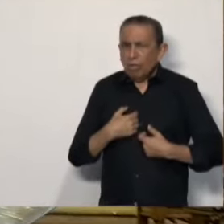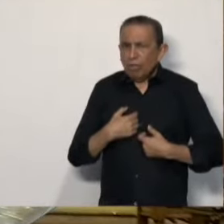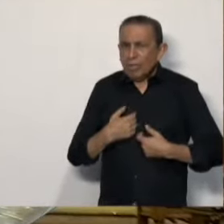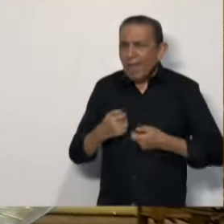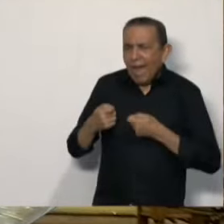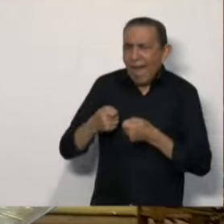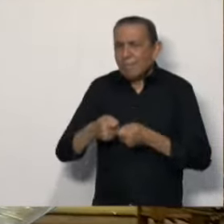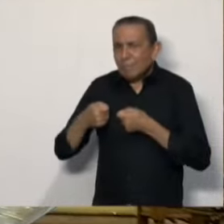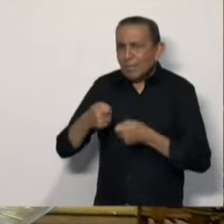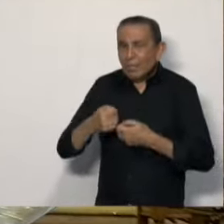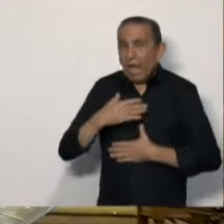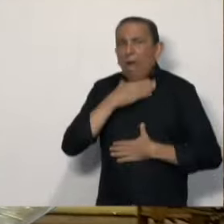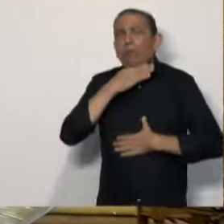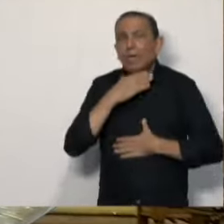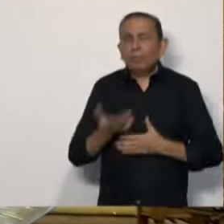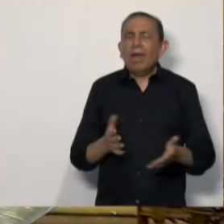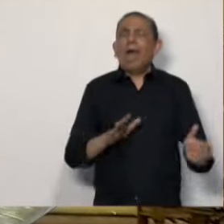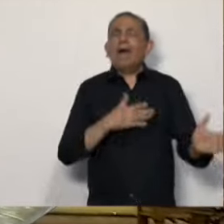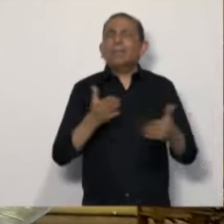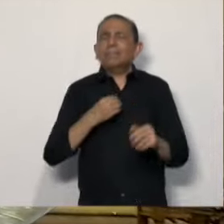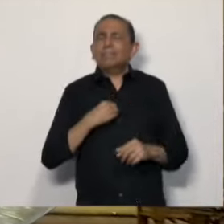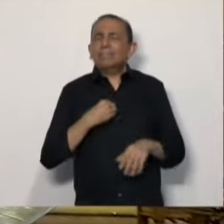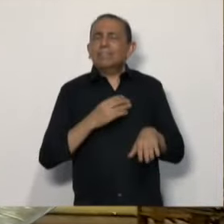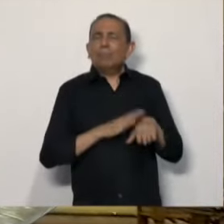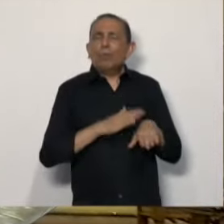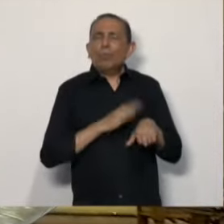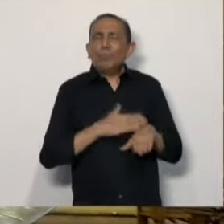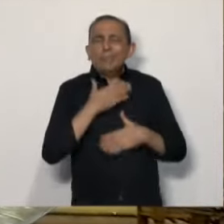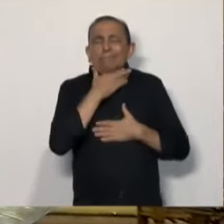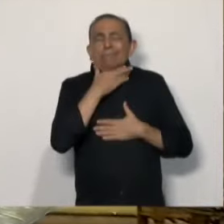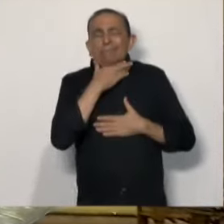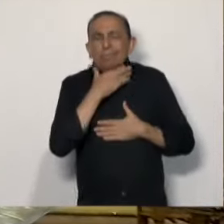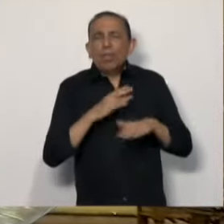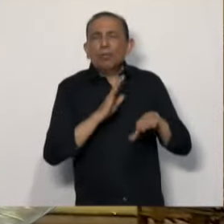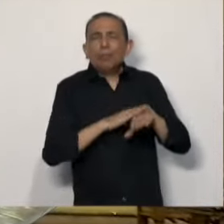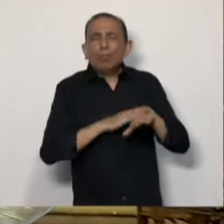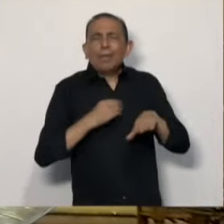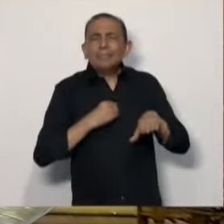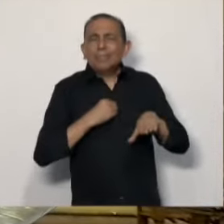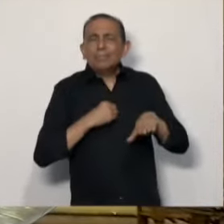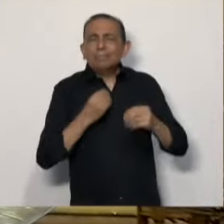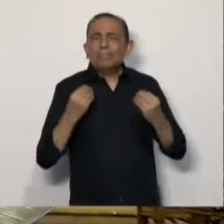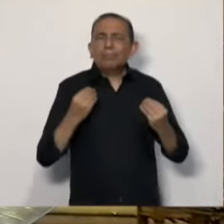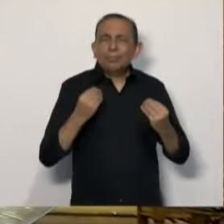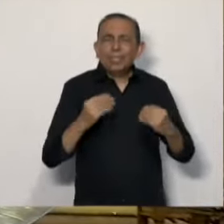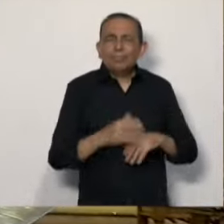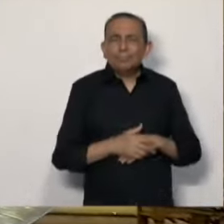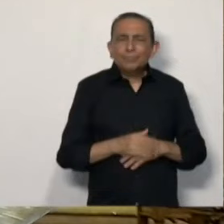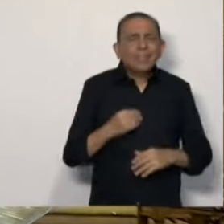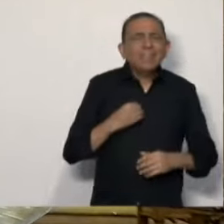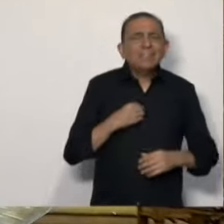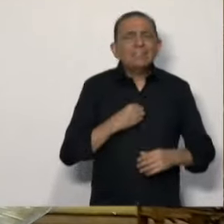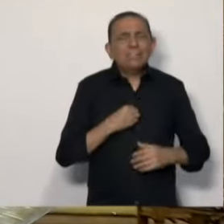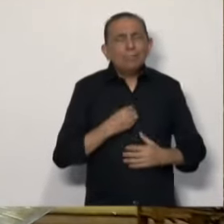todos a veces nos sentimos apretados por la culpa. La culpa es ese sentimiento que nos hace sentir